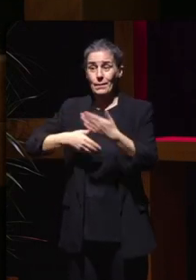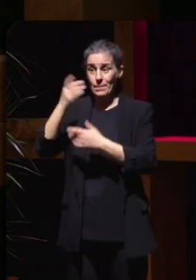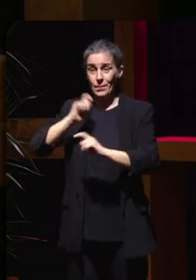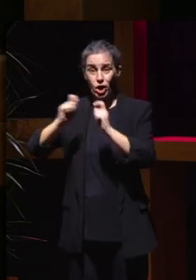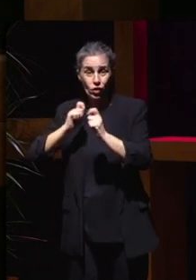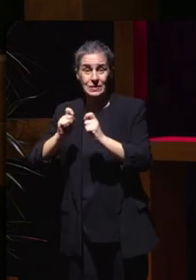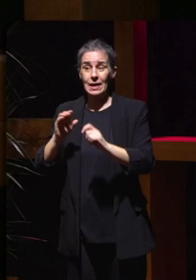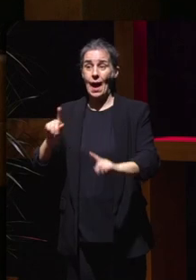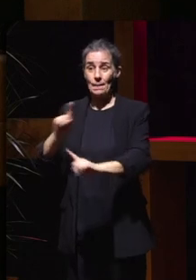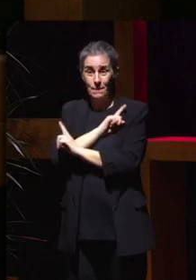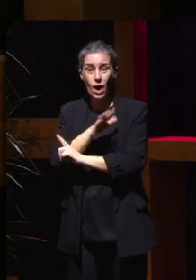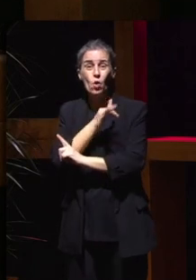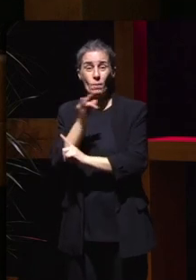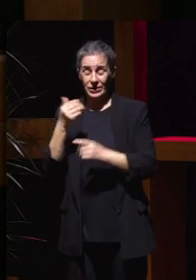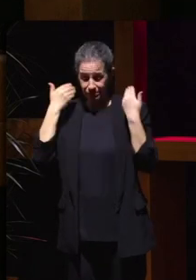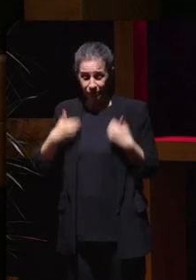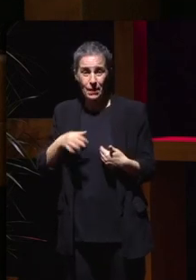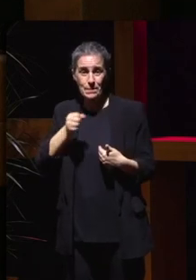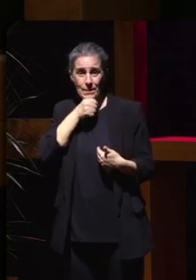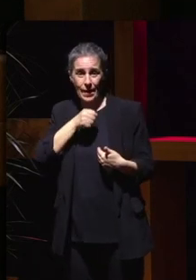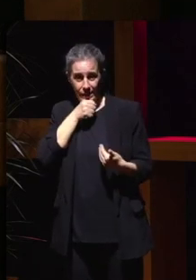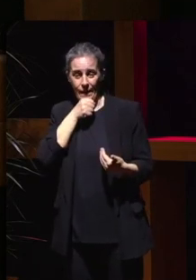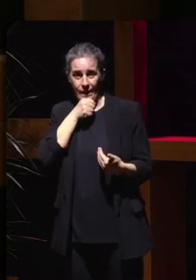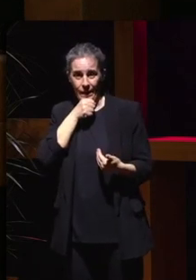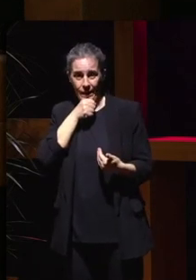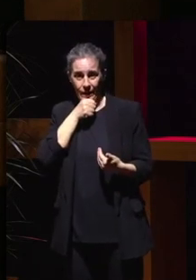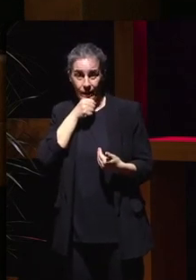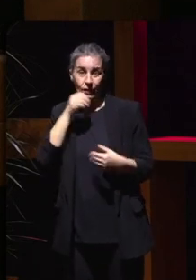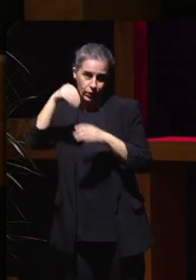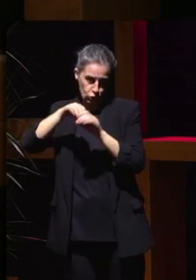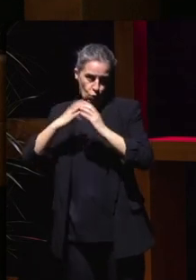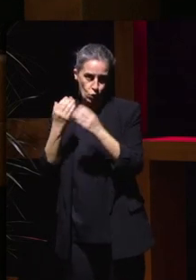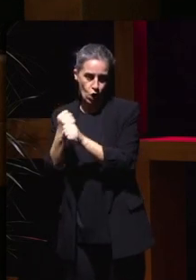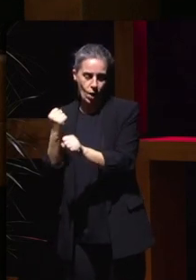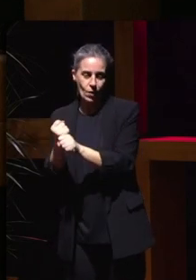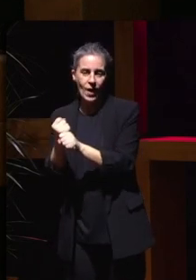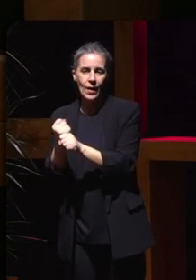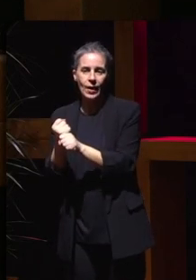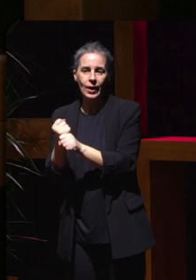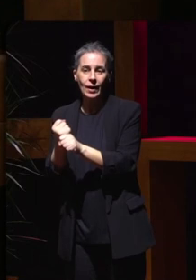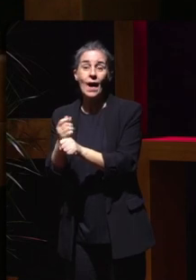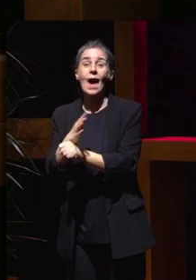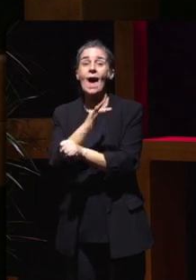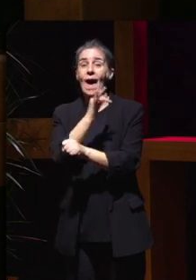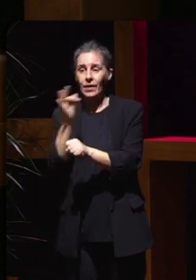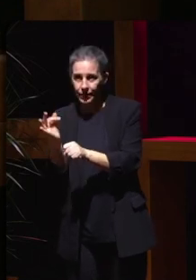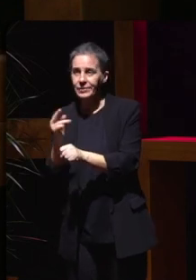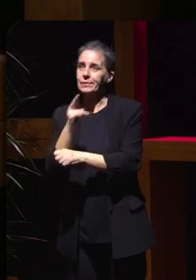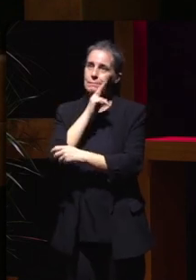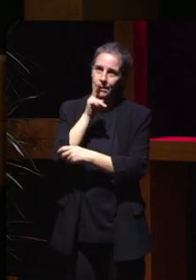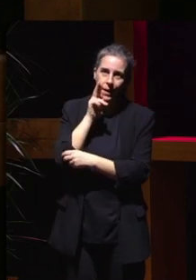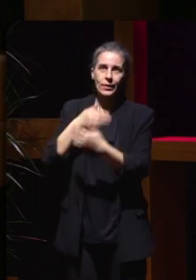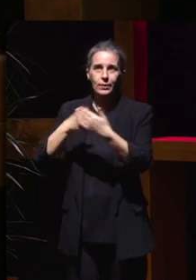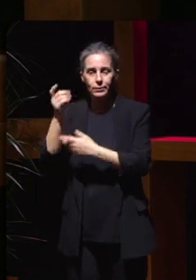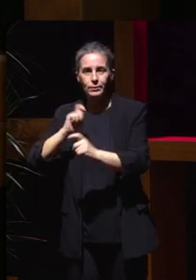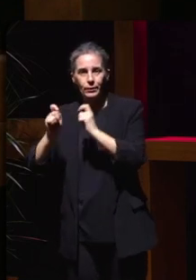bella para un mundo laboral y además paséis a ser una señora lista Nike no paro